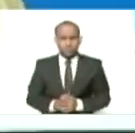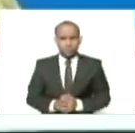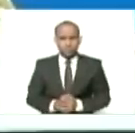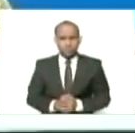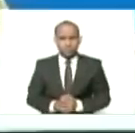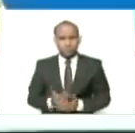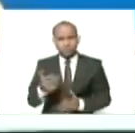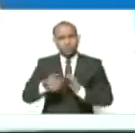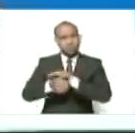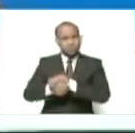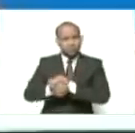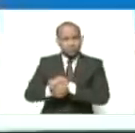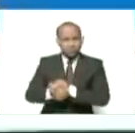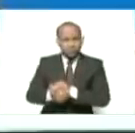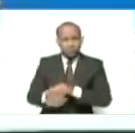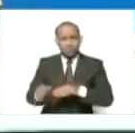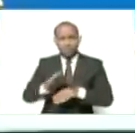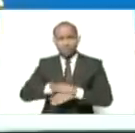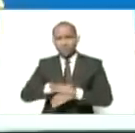Se vio ralentizado